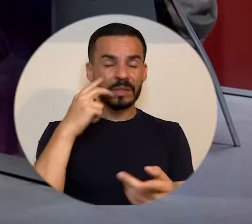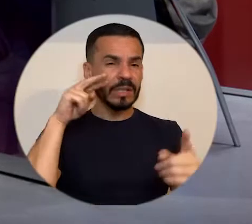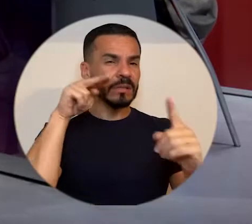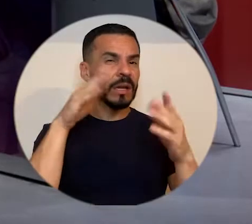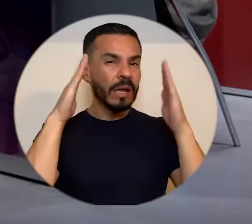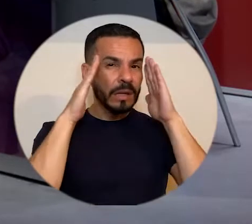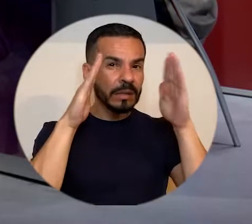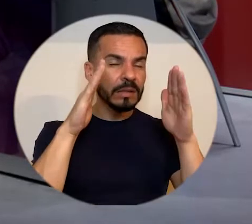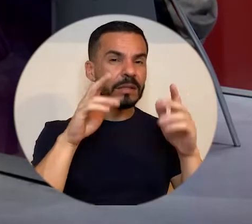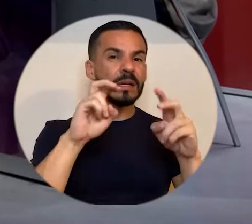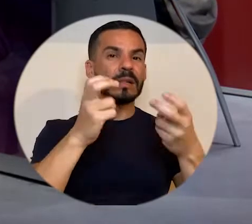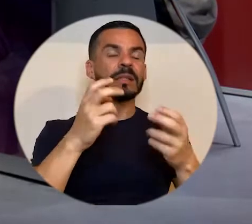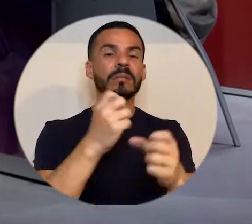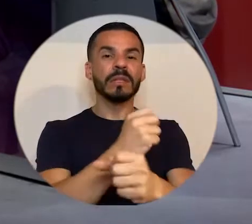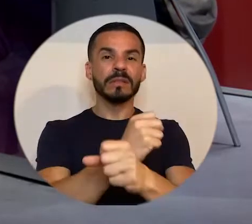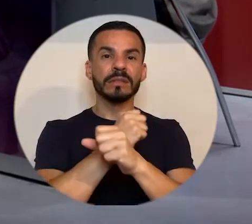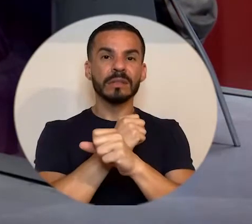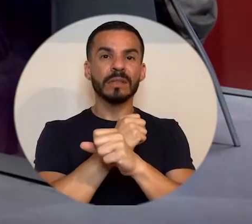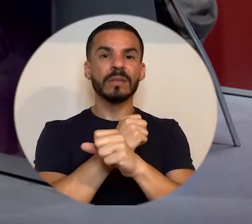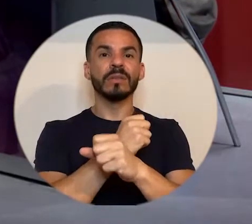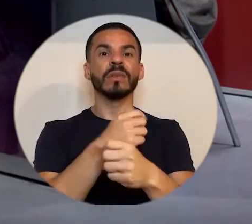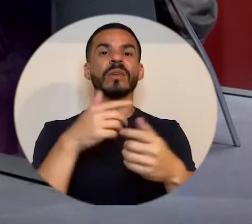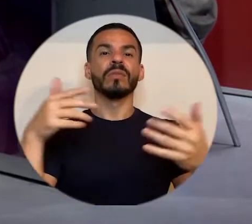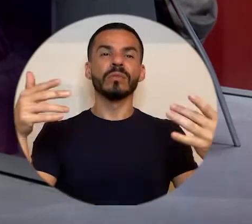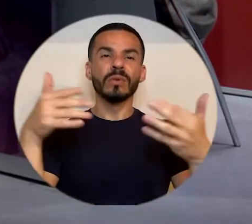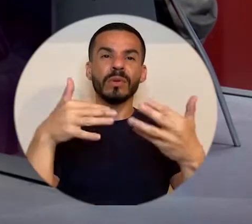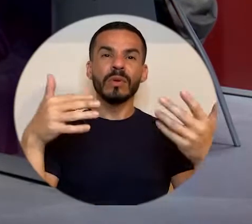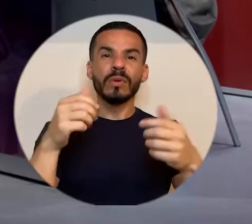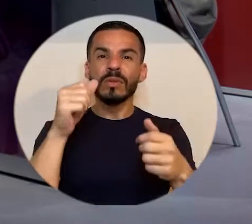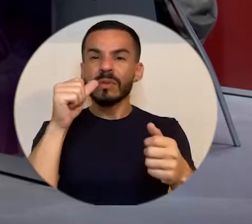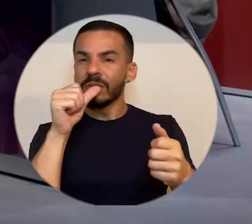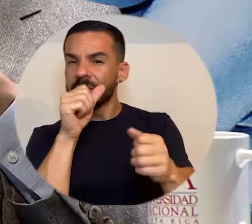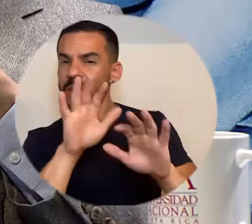con atención es el asunto de la seguridad y la lucha